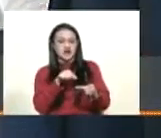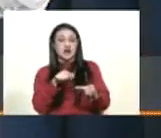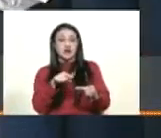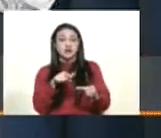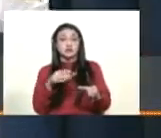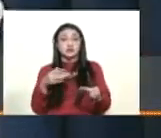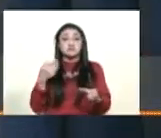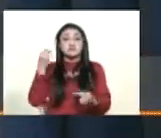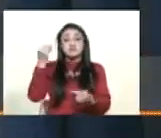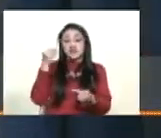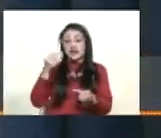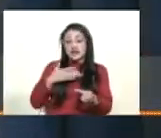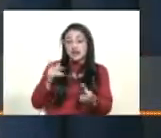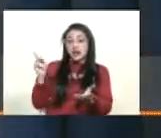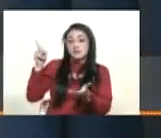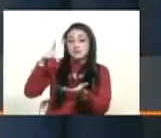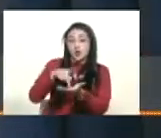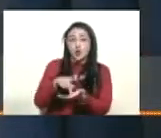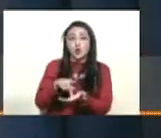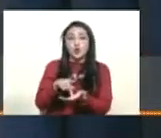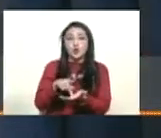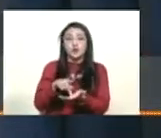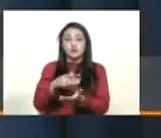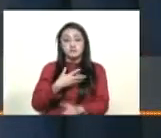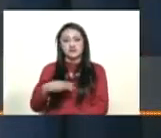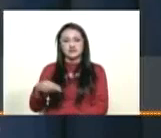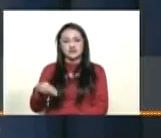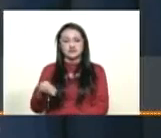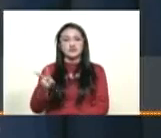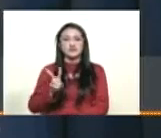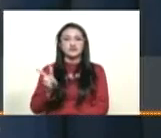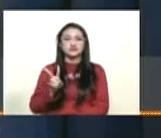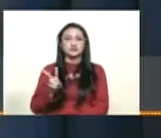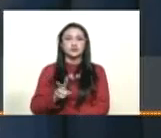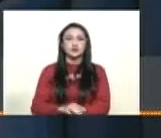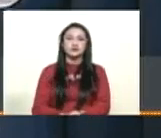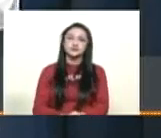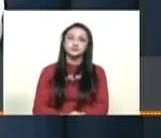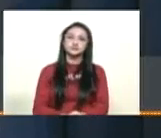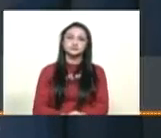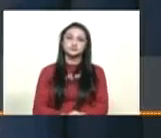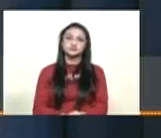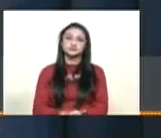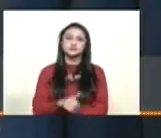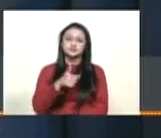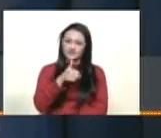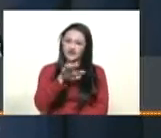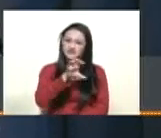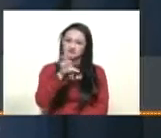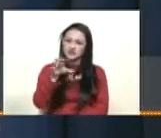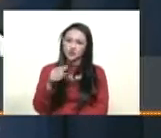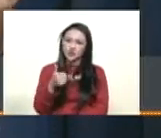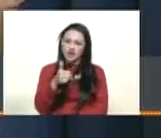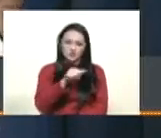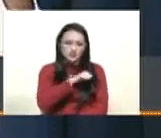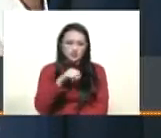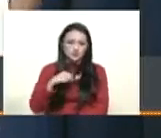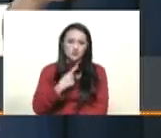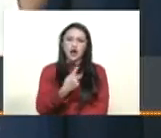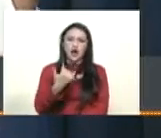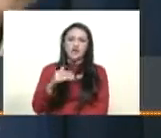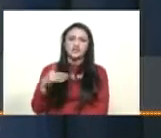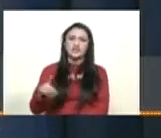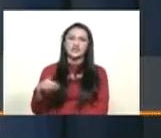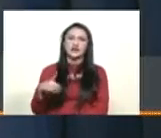aspiración de llegar a la presidencia de la República. Y por supuesto, cada sector, cada individualidad, cada grupito tiene derecho